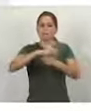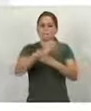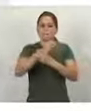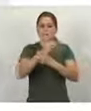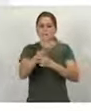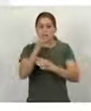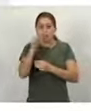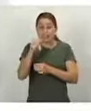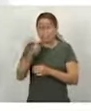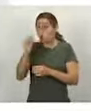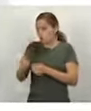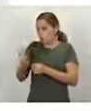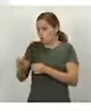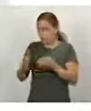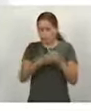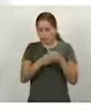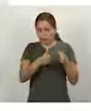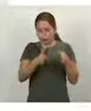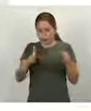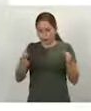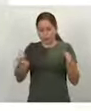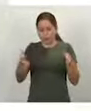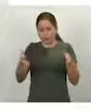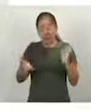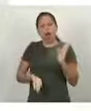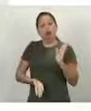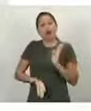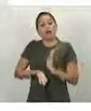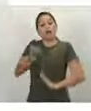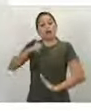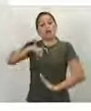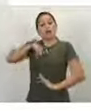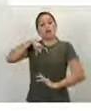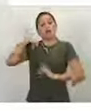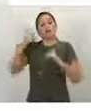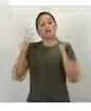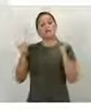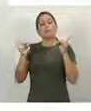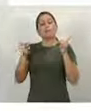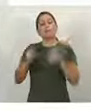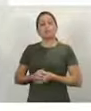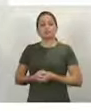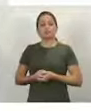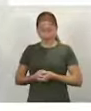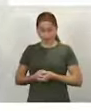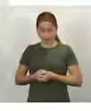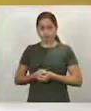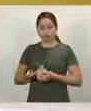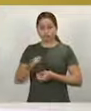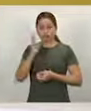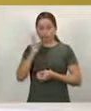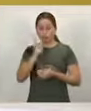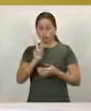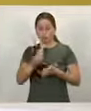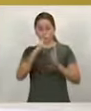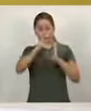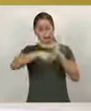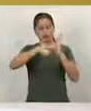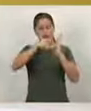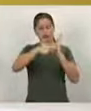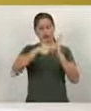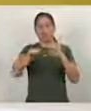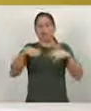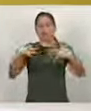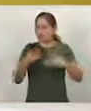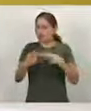moncadistas se superaron política y culturalmente. observaron en el material que